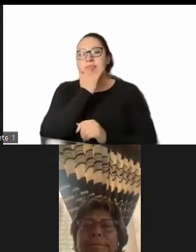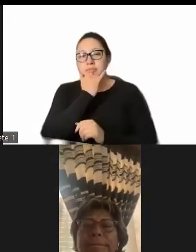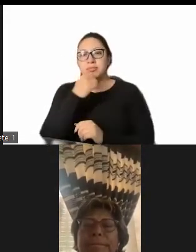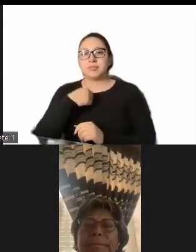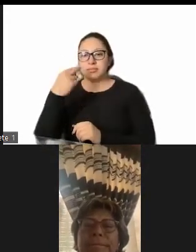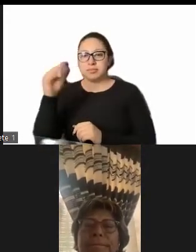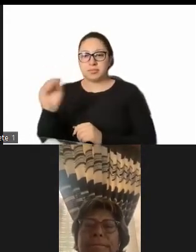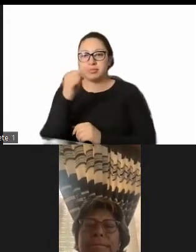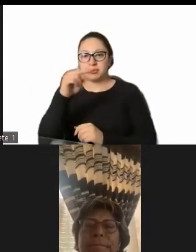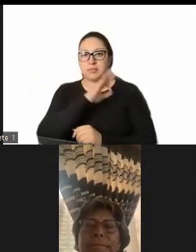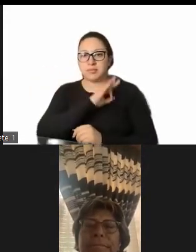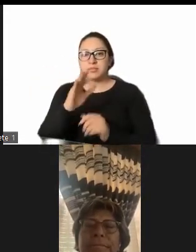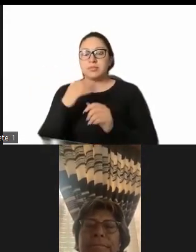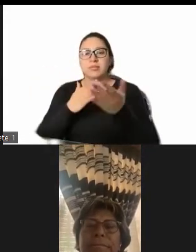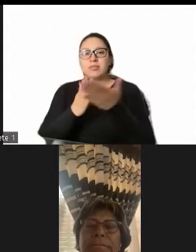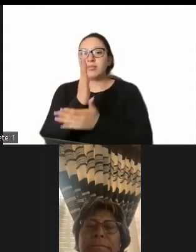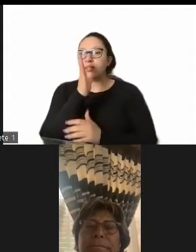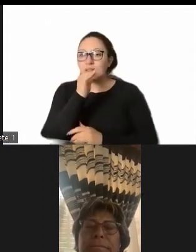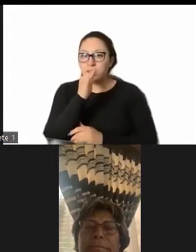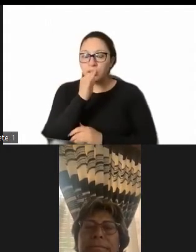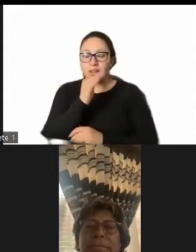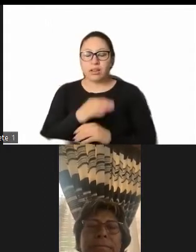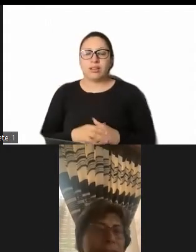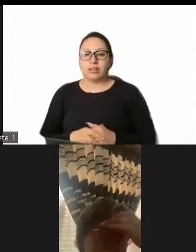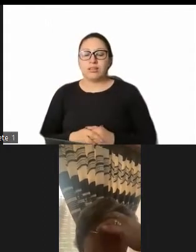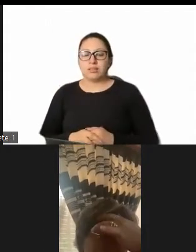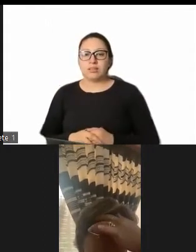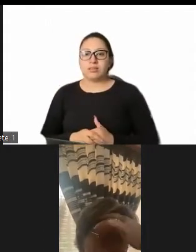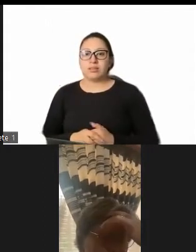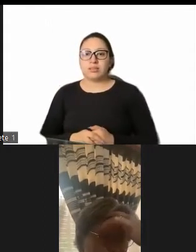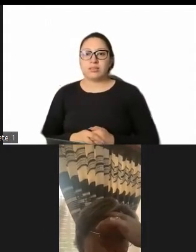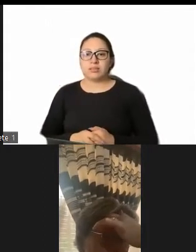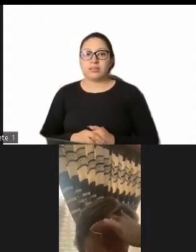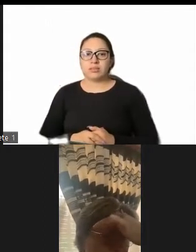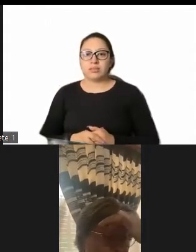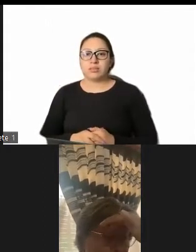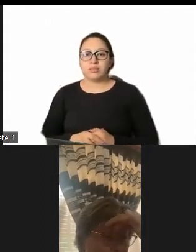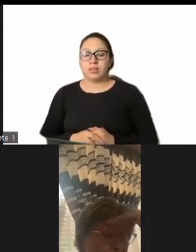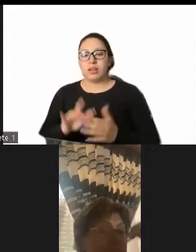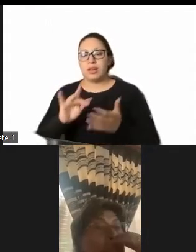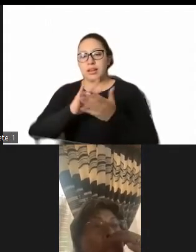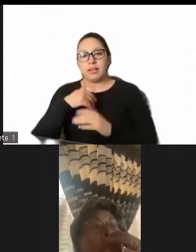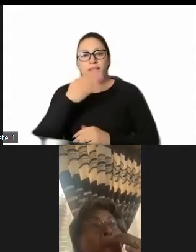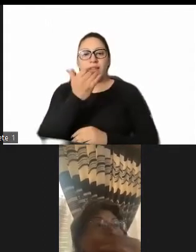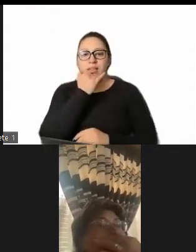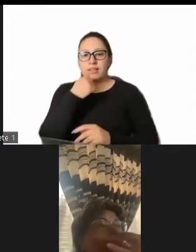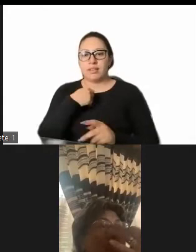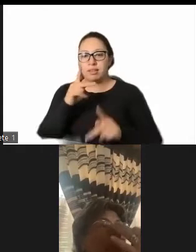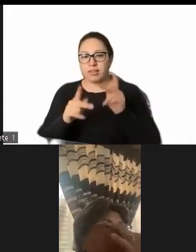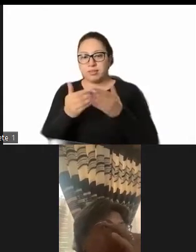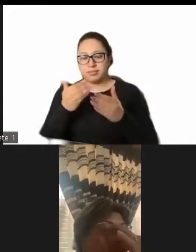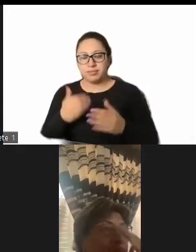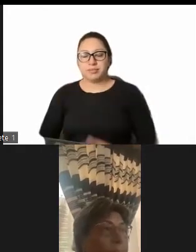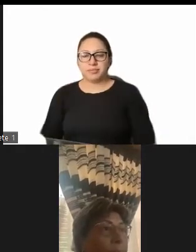puede tomar asistencia, pero no podía activar el dispositivo. Gracias, una disculpa. Sin problema.